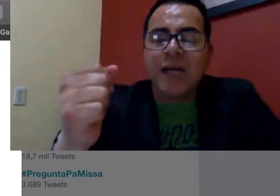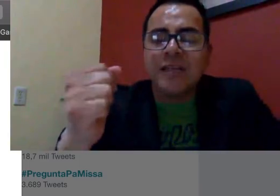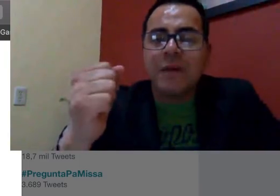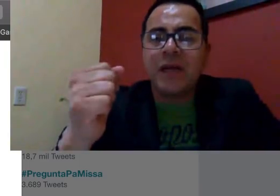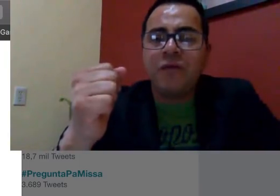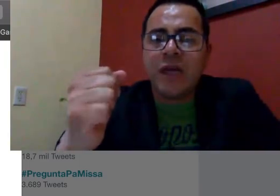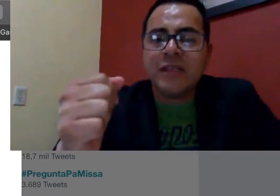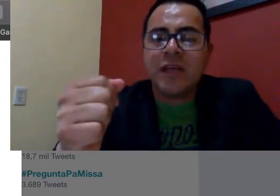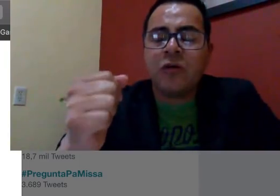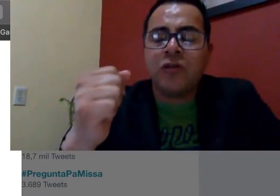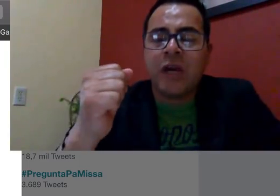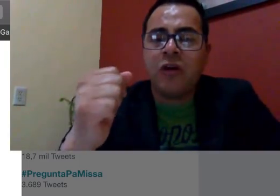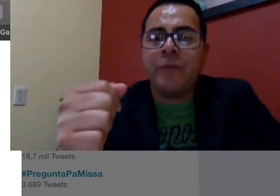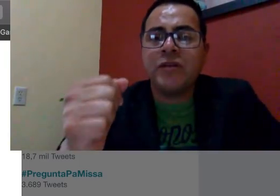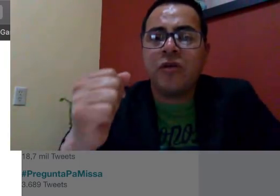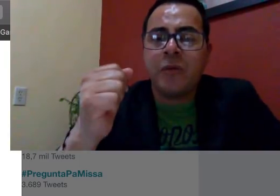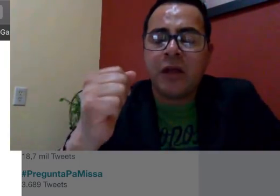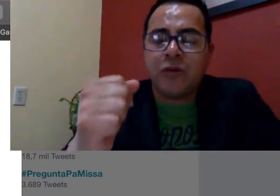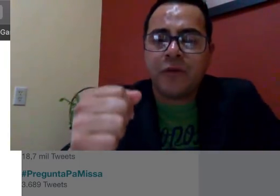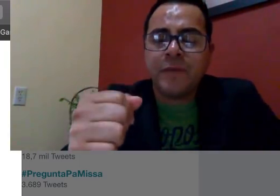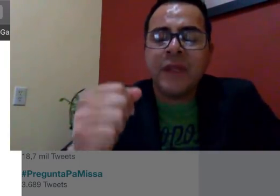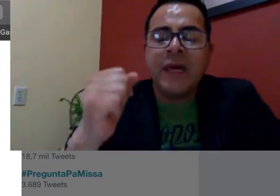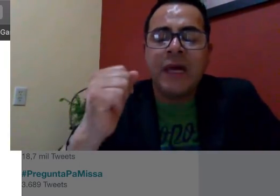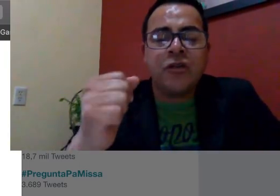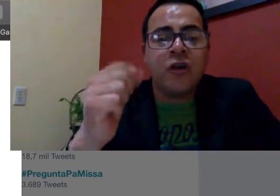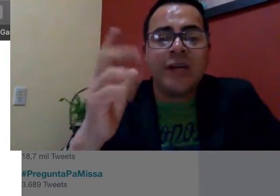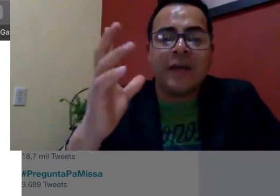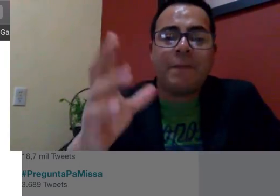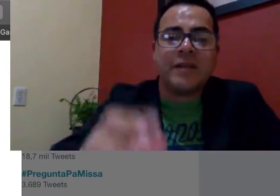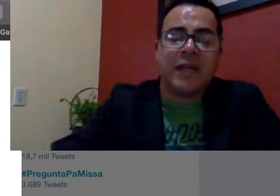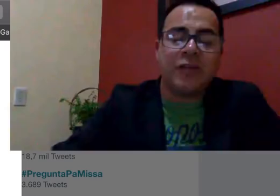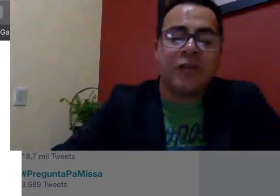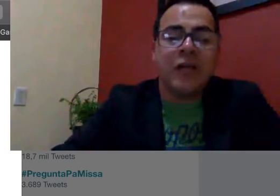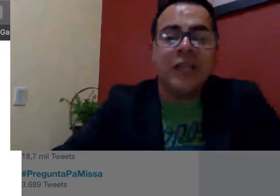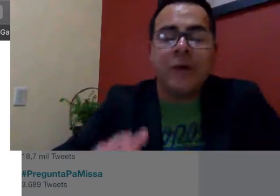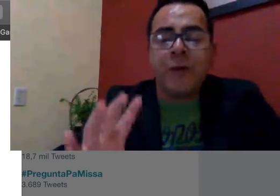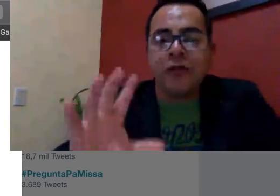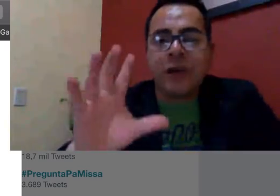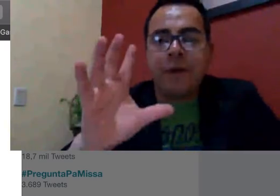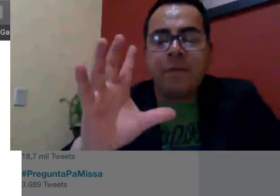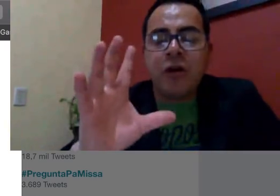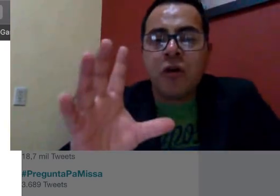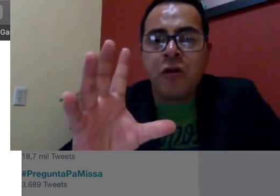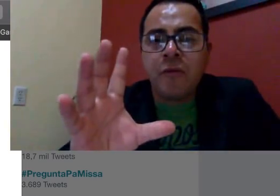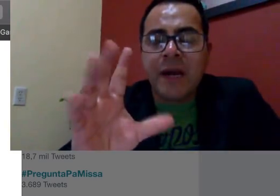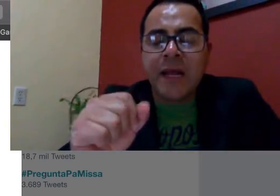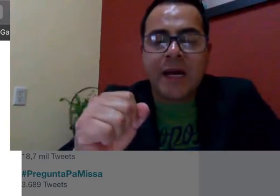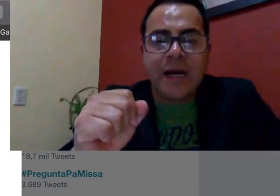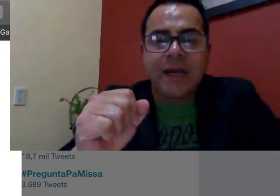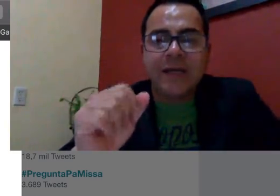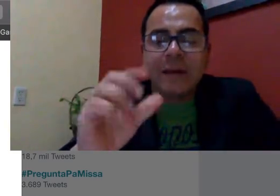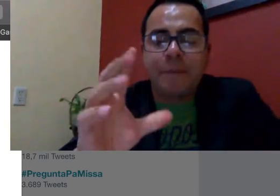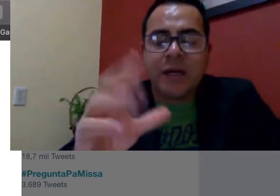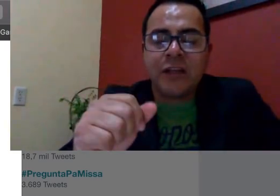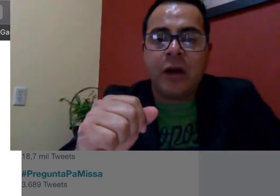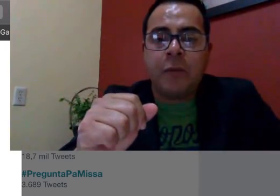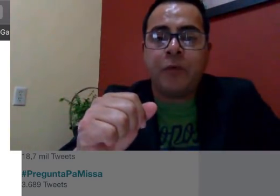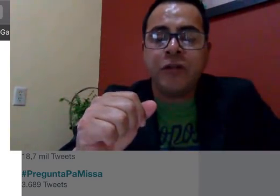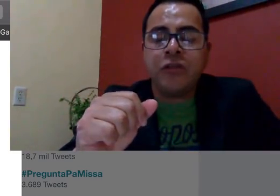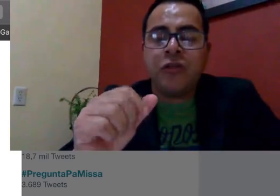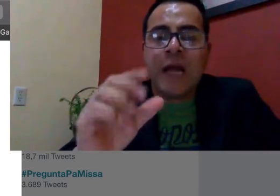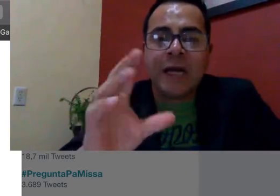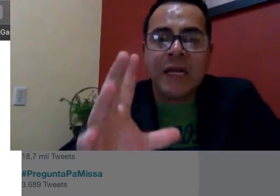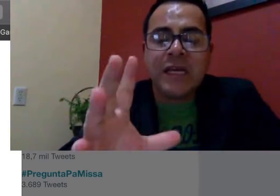incitando a que se manifiesten contra López Obrador. Eso es lo que está pasando. Te voy a mostrar primero cómo lo maneja esta parte